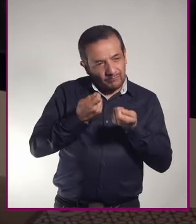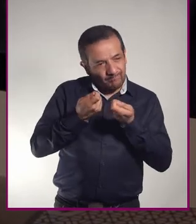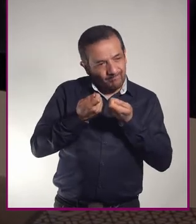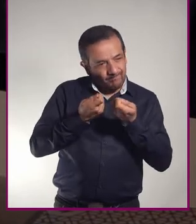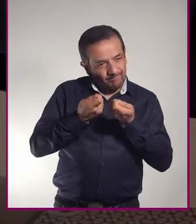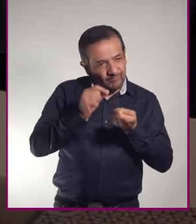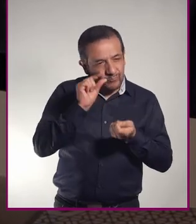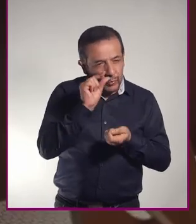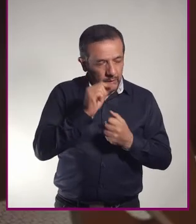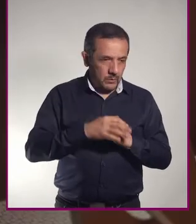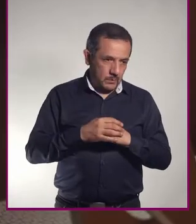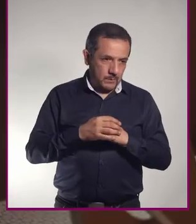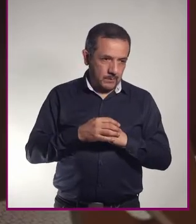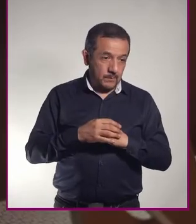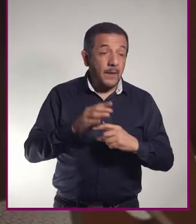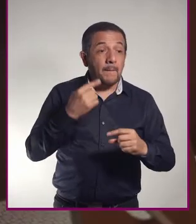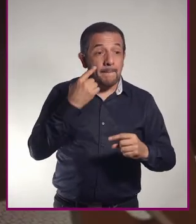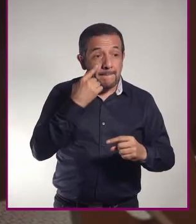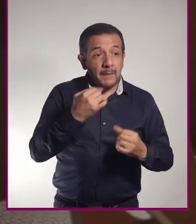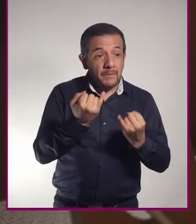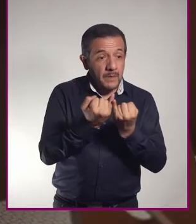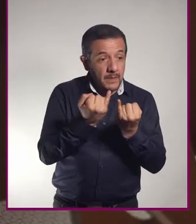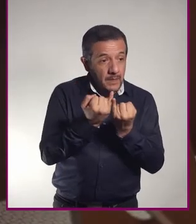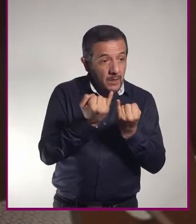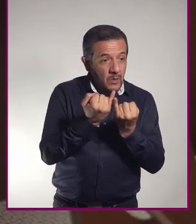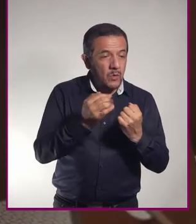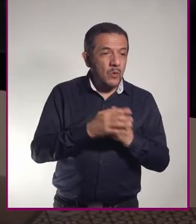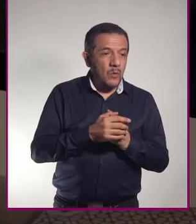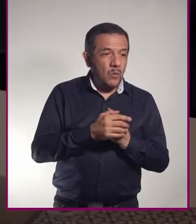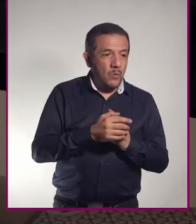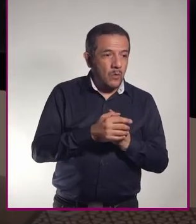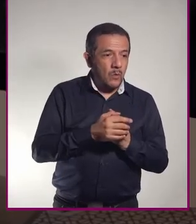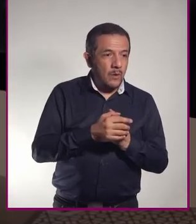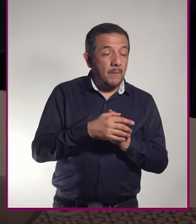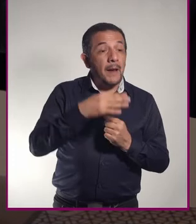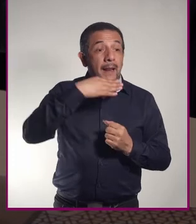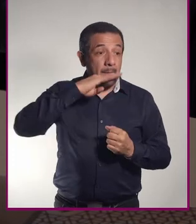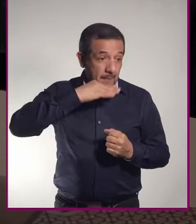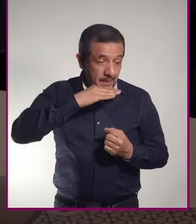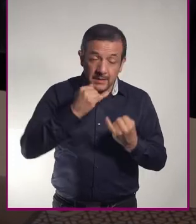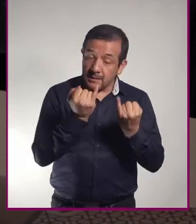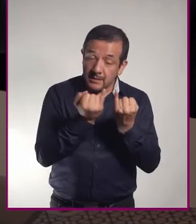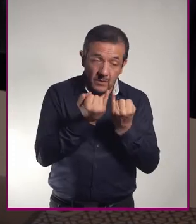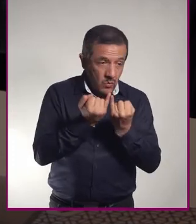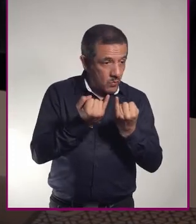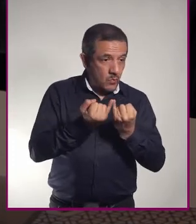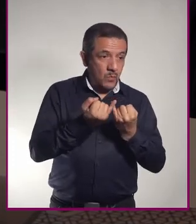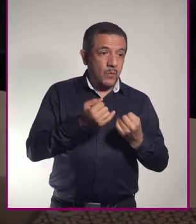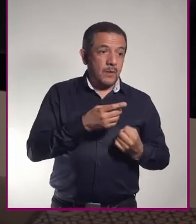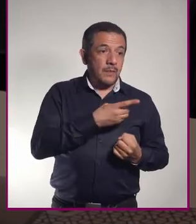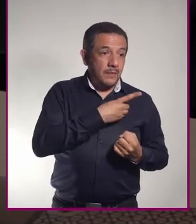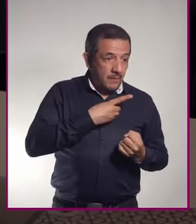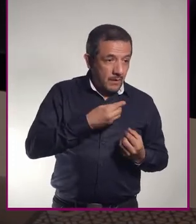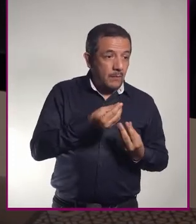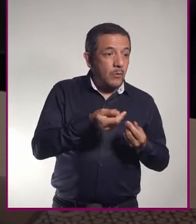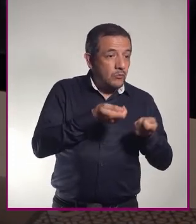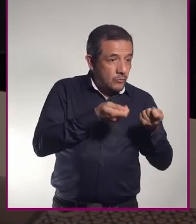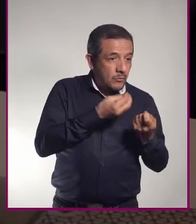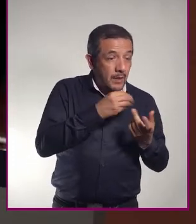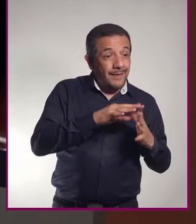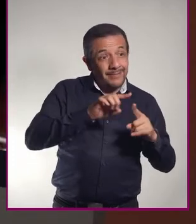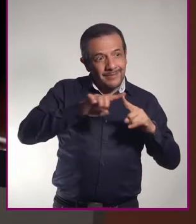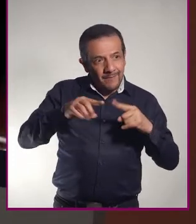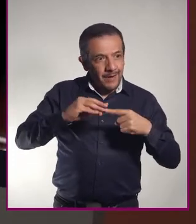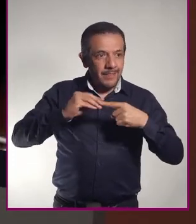cantidades moderadas. Pero lo mismo le mencionaba para el maíz. El contrario, por ejemplo, el